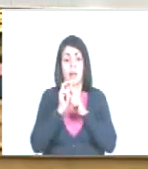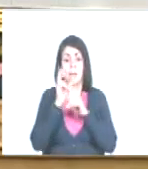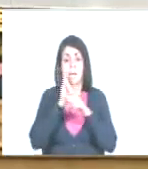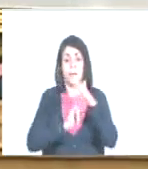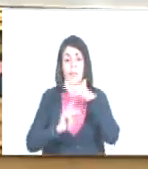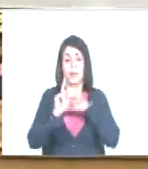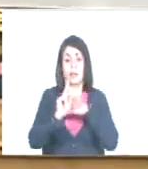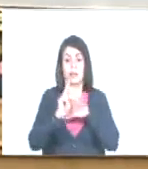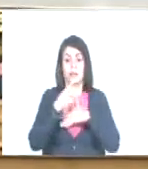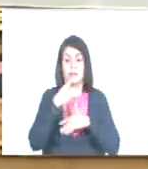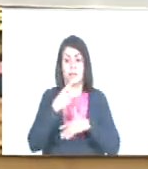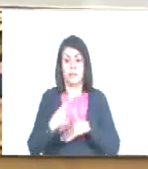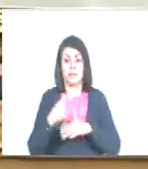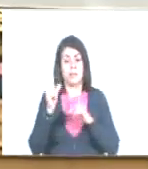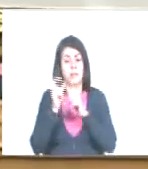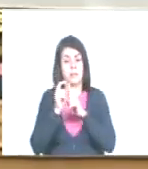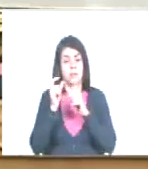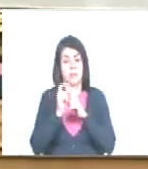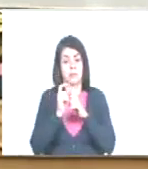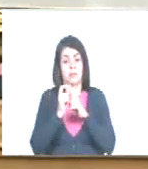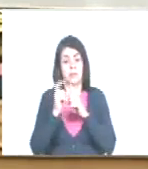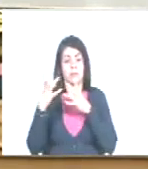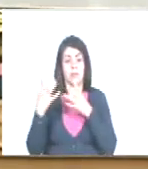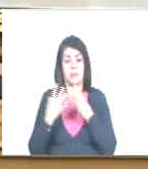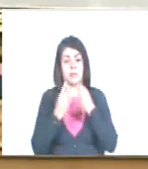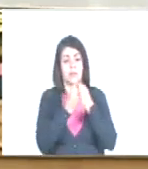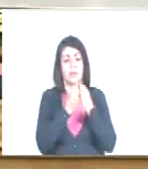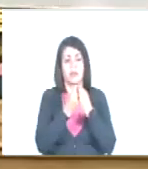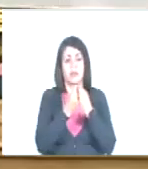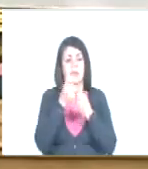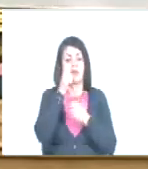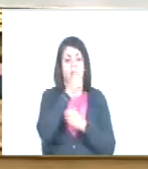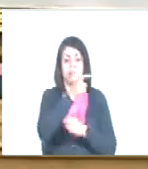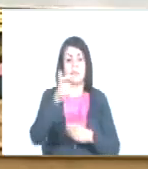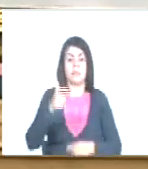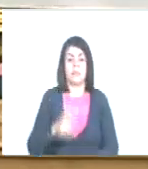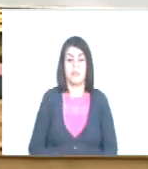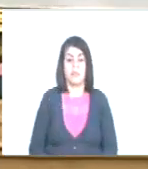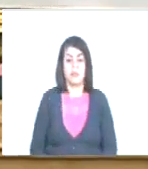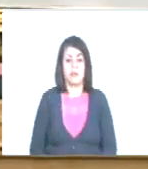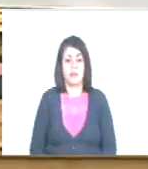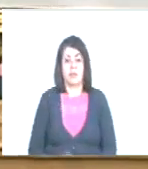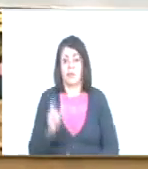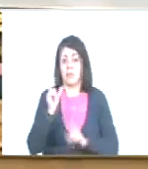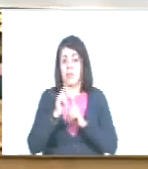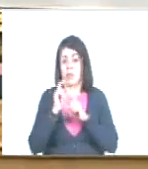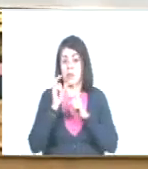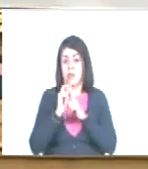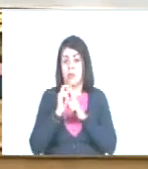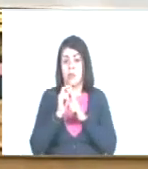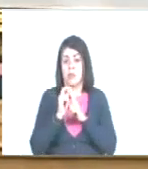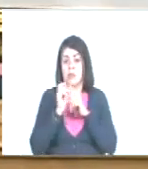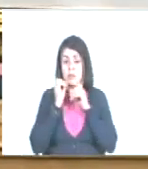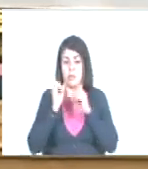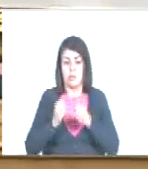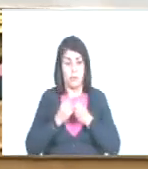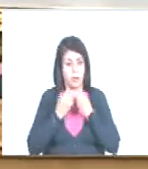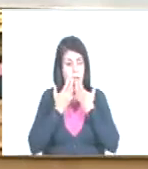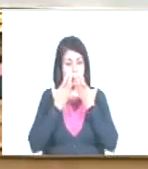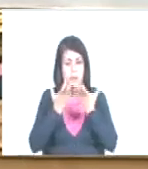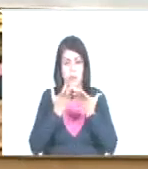proféticas, sus palabras de acompañamiento con su pueblo, sus palabras